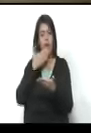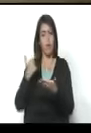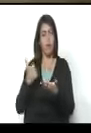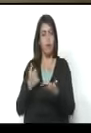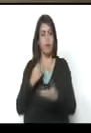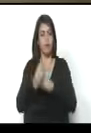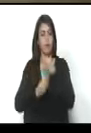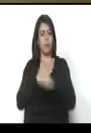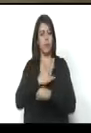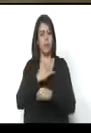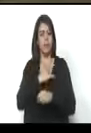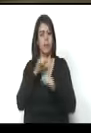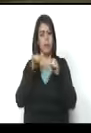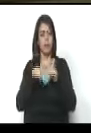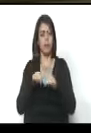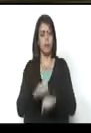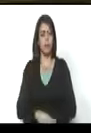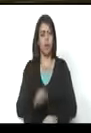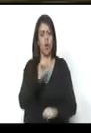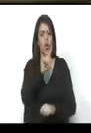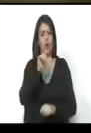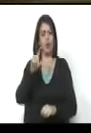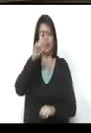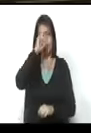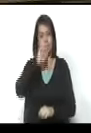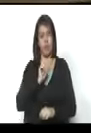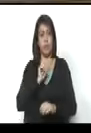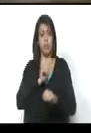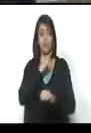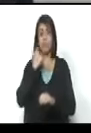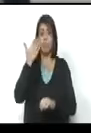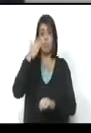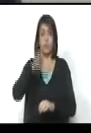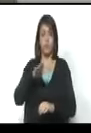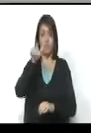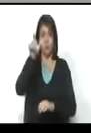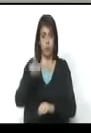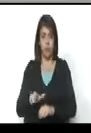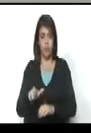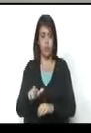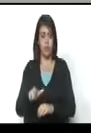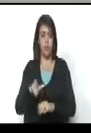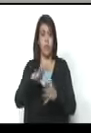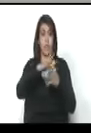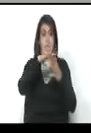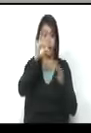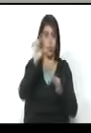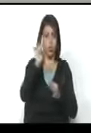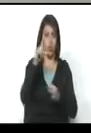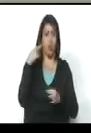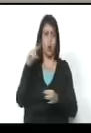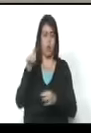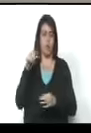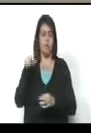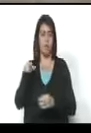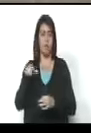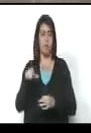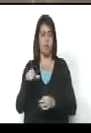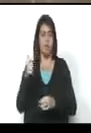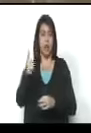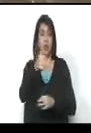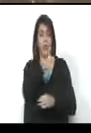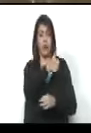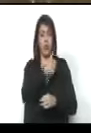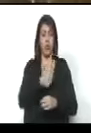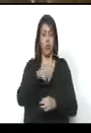cumpliendo 11 años de la partida física, no de la partida espiritual. Ahí lo tenemos. Lo tenemos en cada